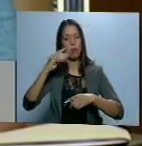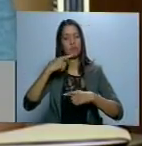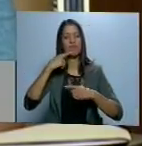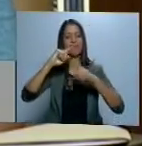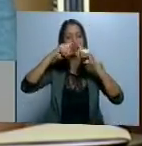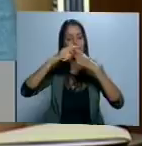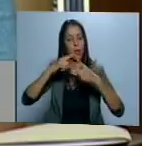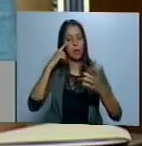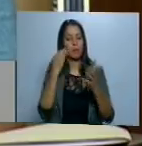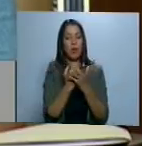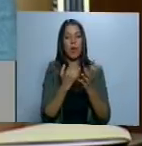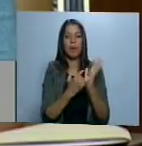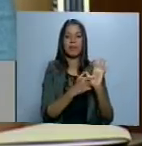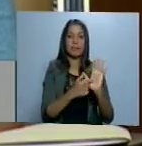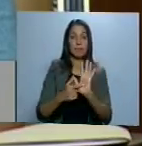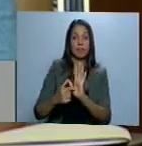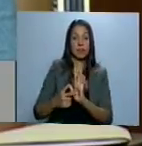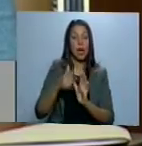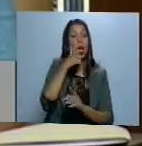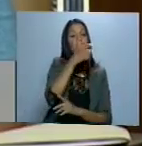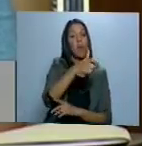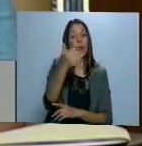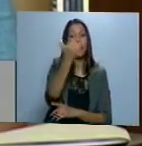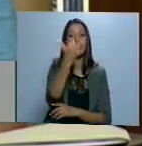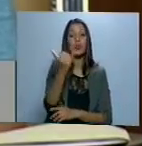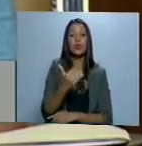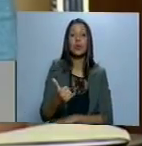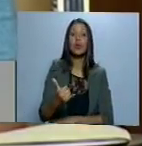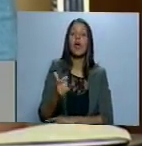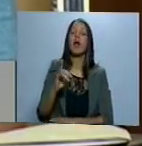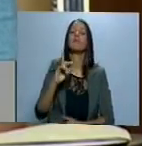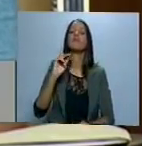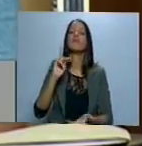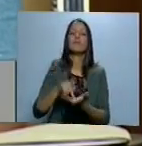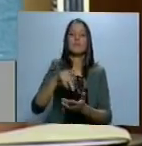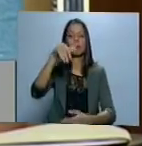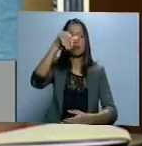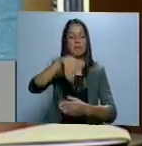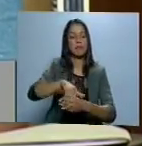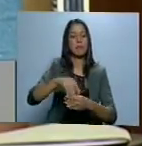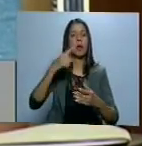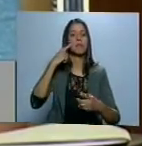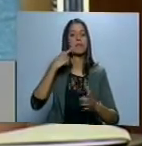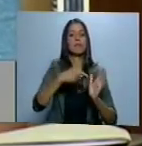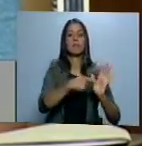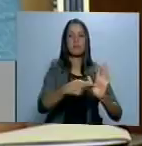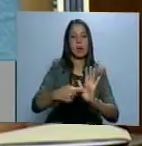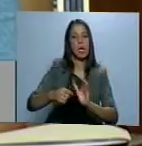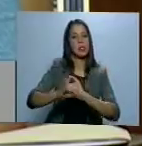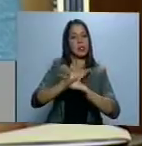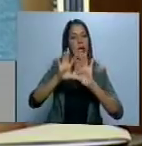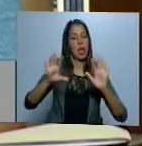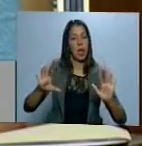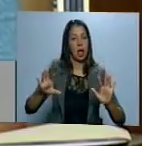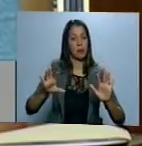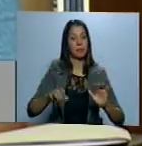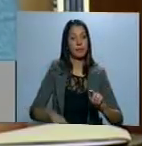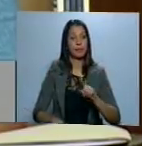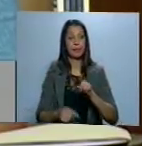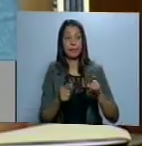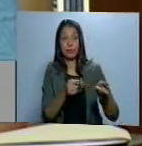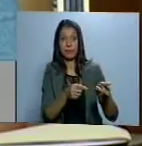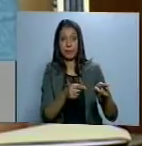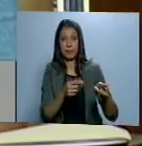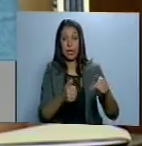hubo un mensaje muy claro del pueblo del Estado Zulia. Un ex candidato que